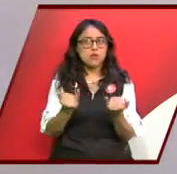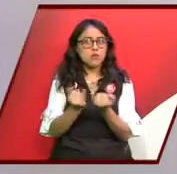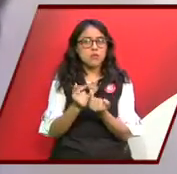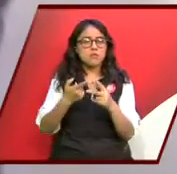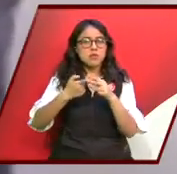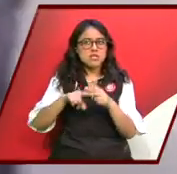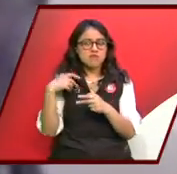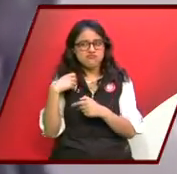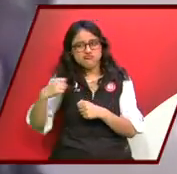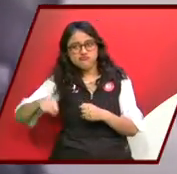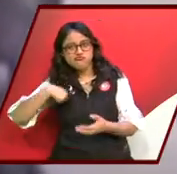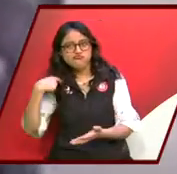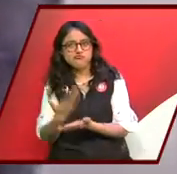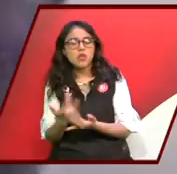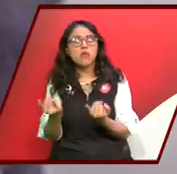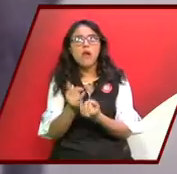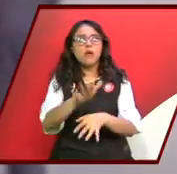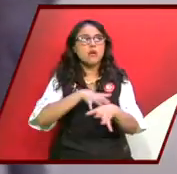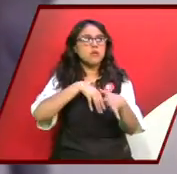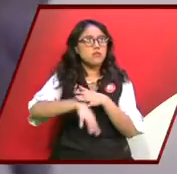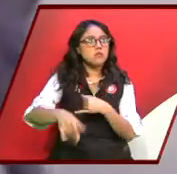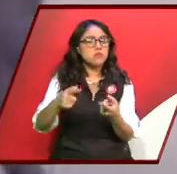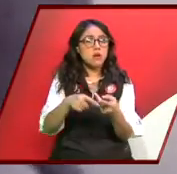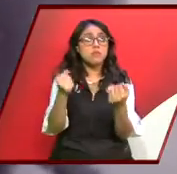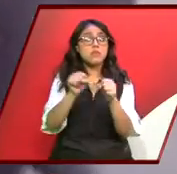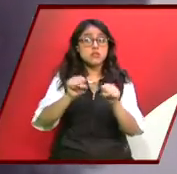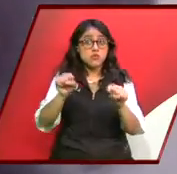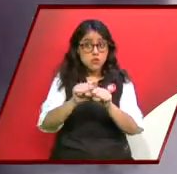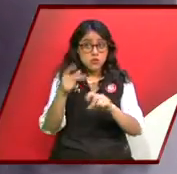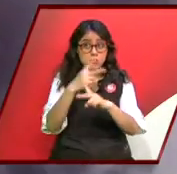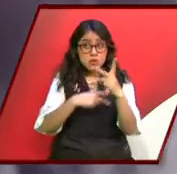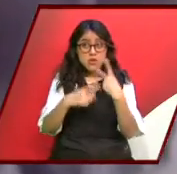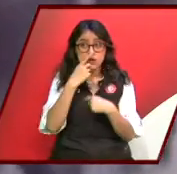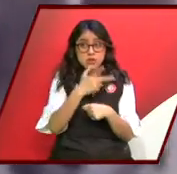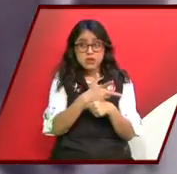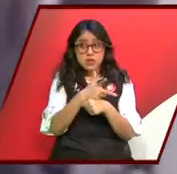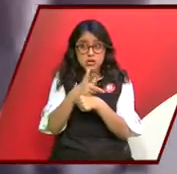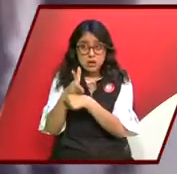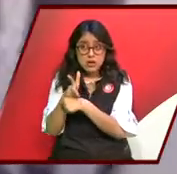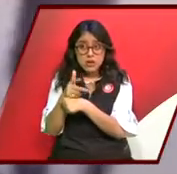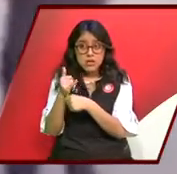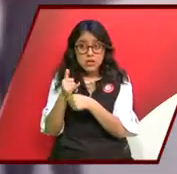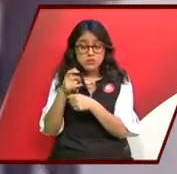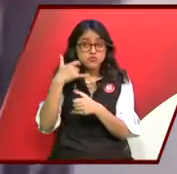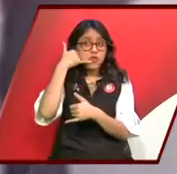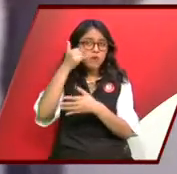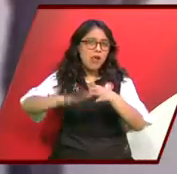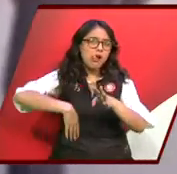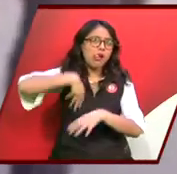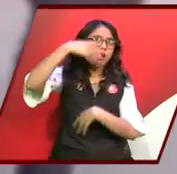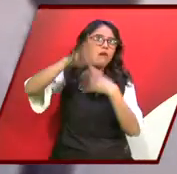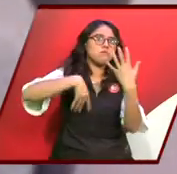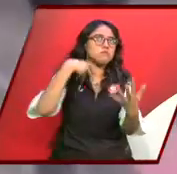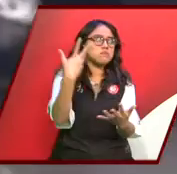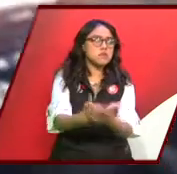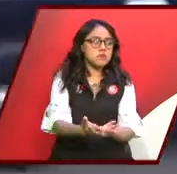me jalan, me tiran al piso, me patean. A mi sobrino se acerca, que según estaba grabando, le tiran su celular.